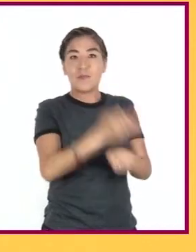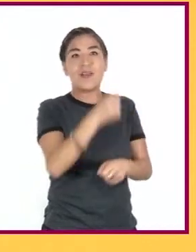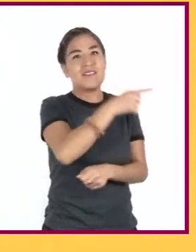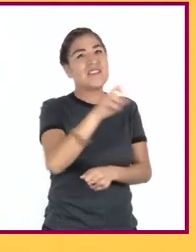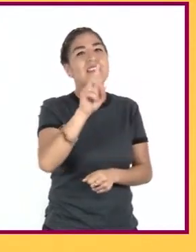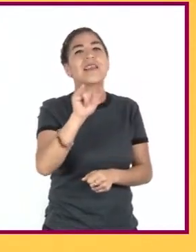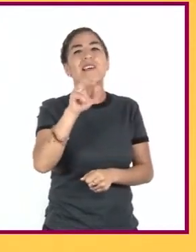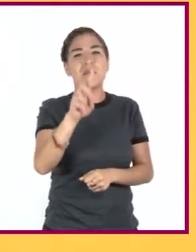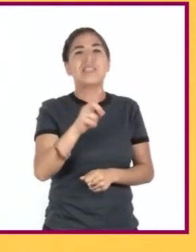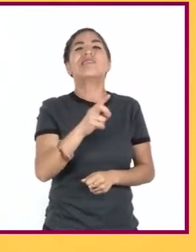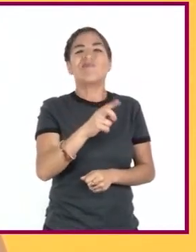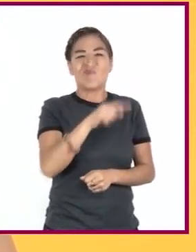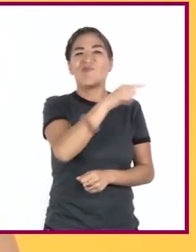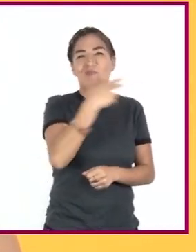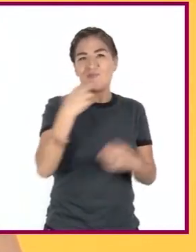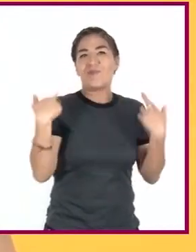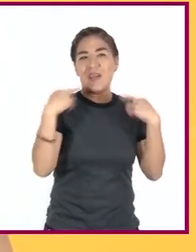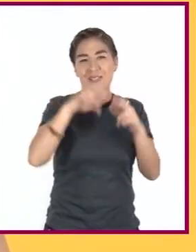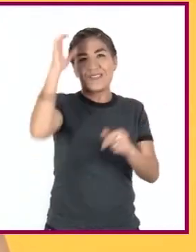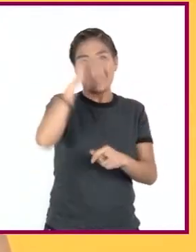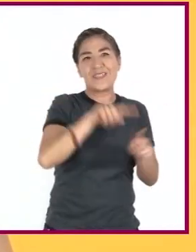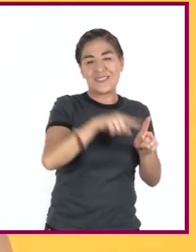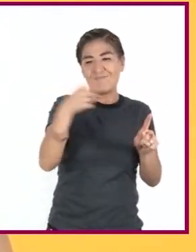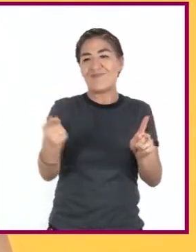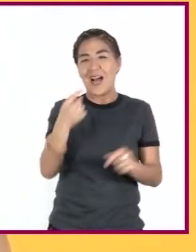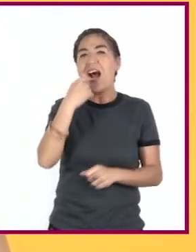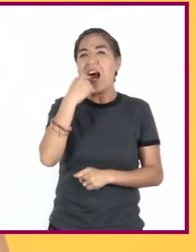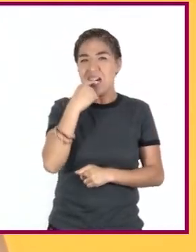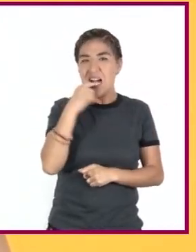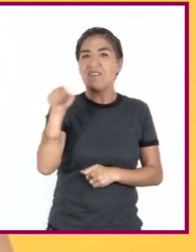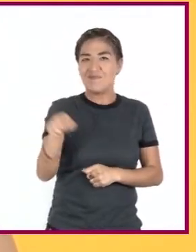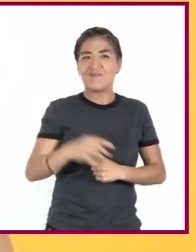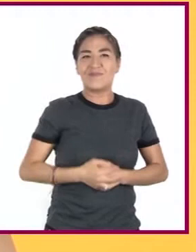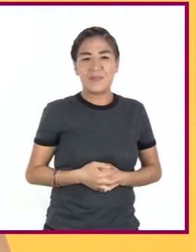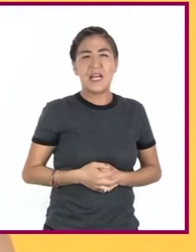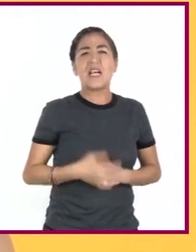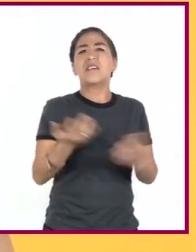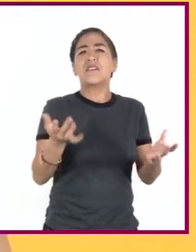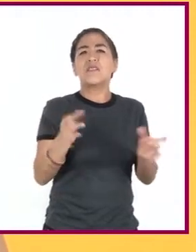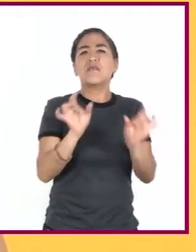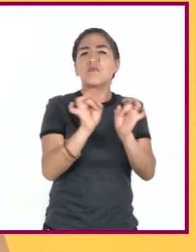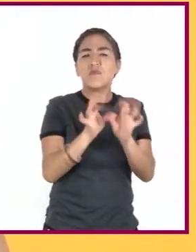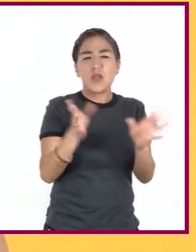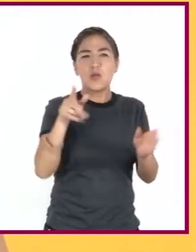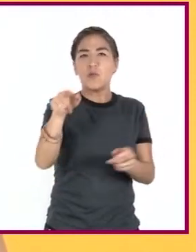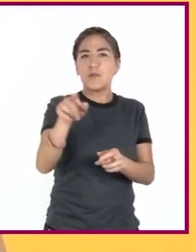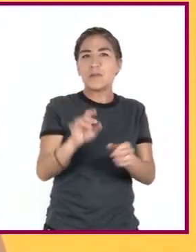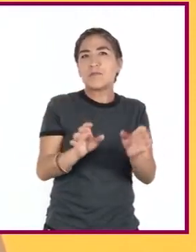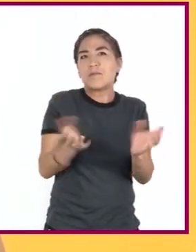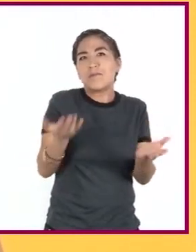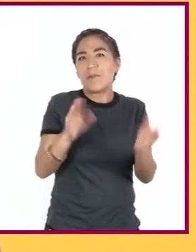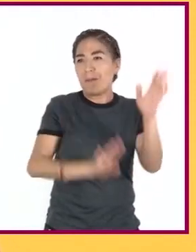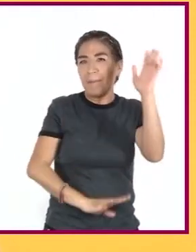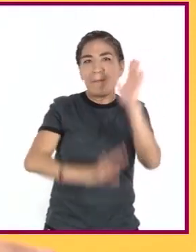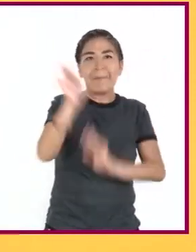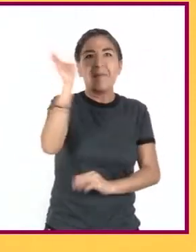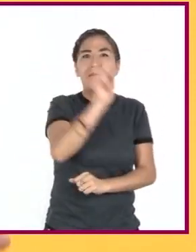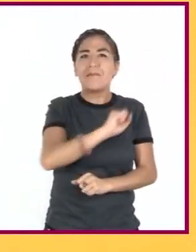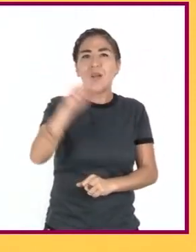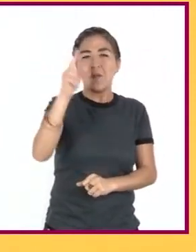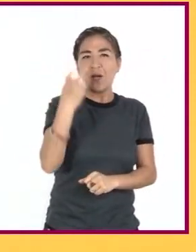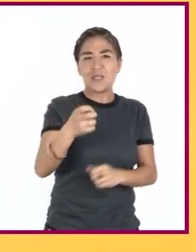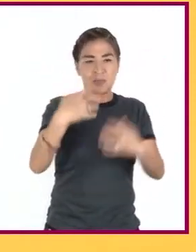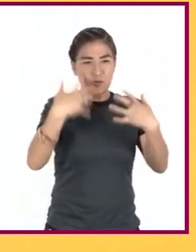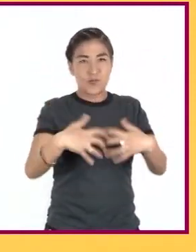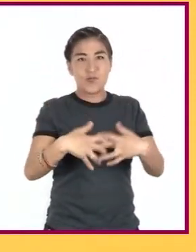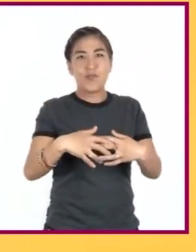ya sentía celos del ingenio de usted, pero su repentino estrellato por el motor eléctrico fue el